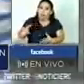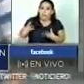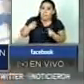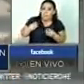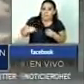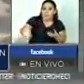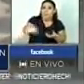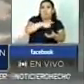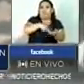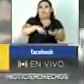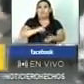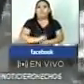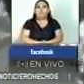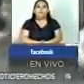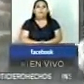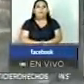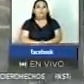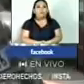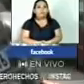a la enfermedad.